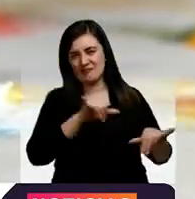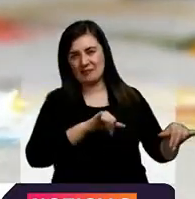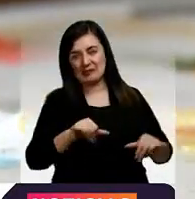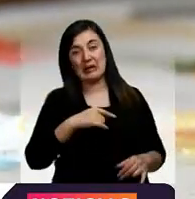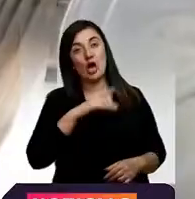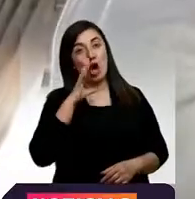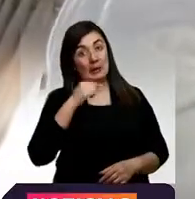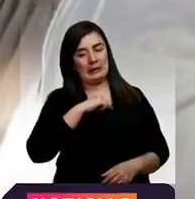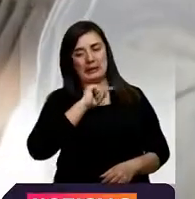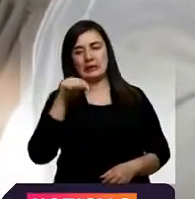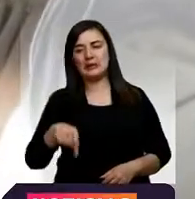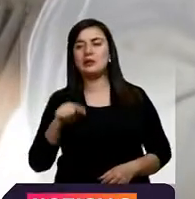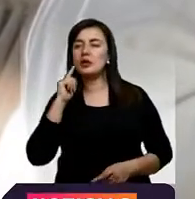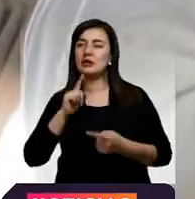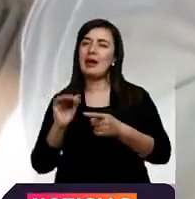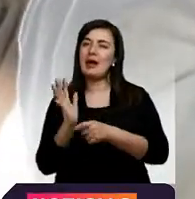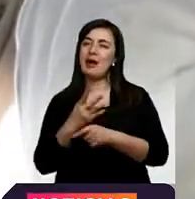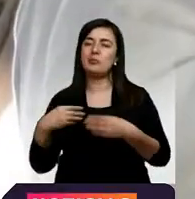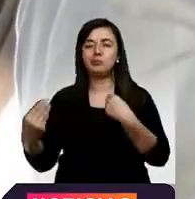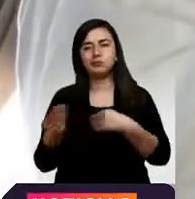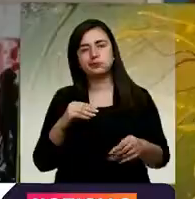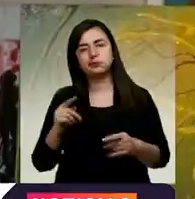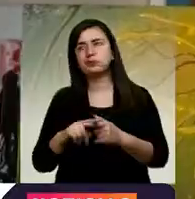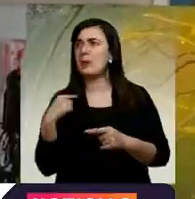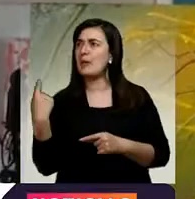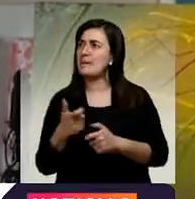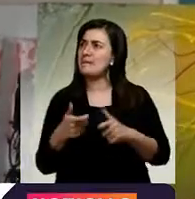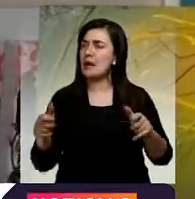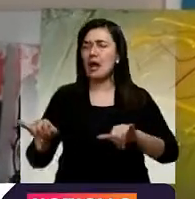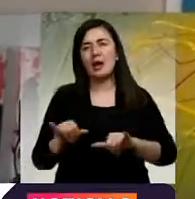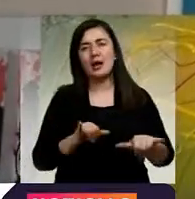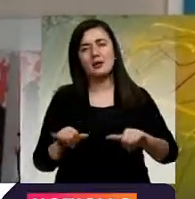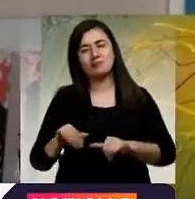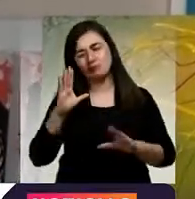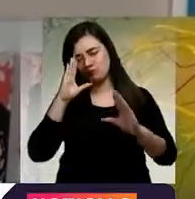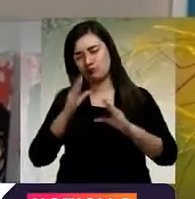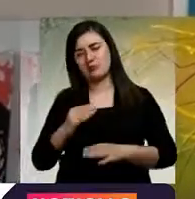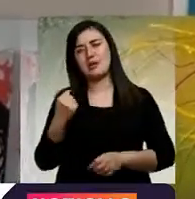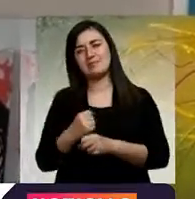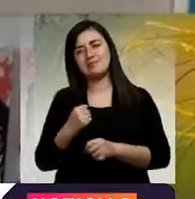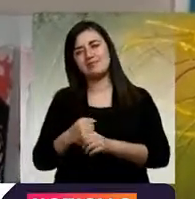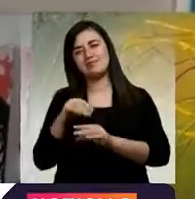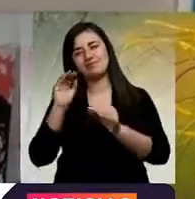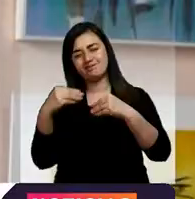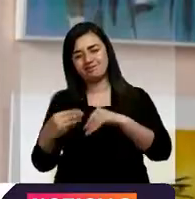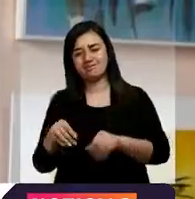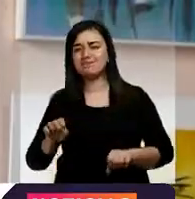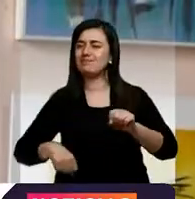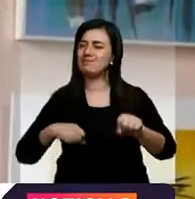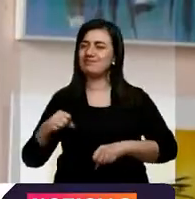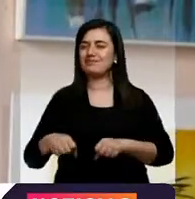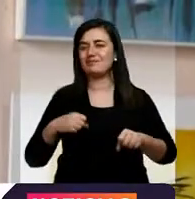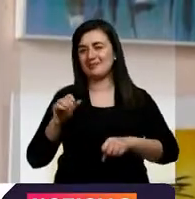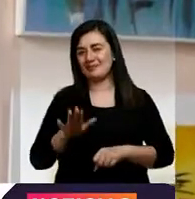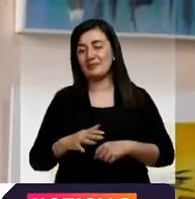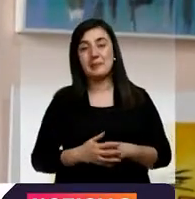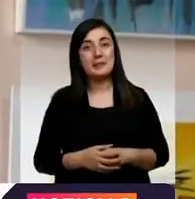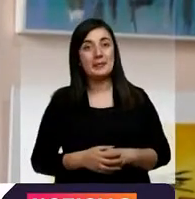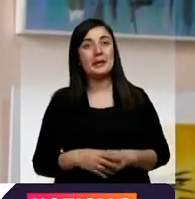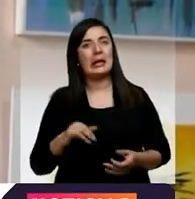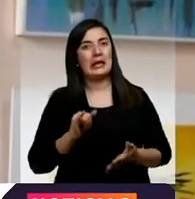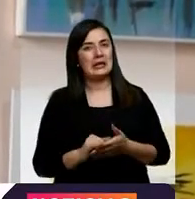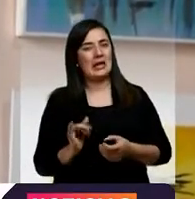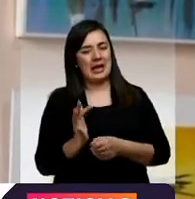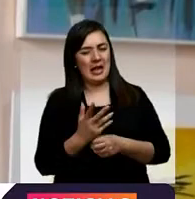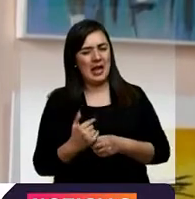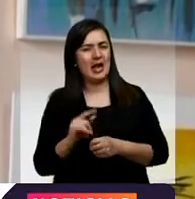para estudiar artes plásticas y por el auge de la bicicleta concentró su trabajo en plasmar el caballito de acero. Ese arte, digamos, con bicicletas ha